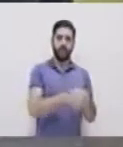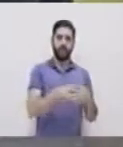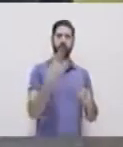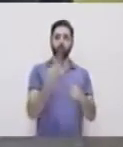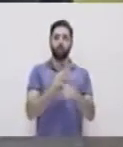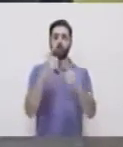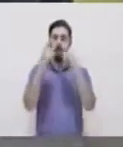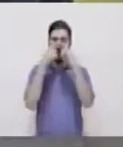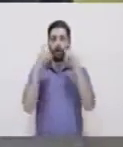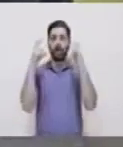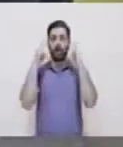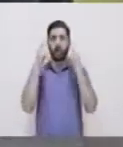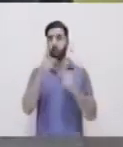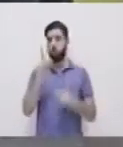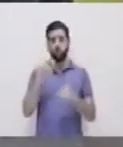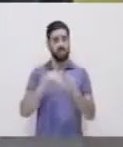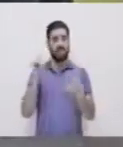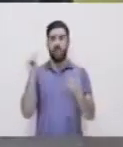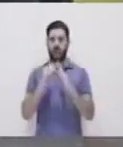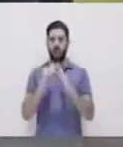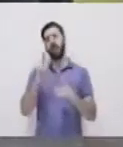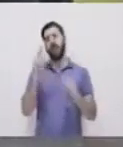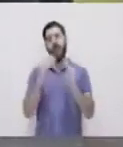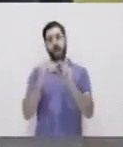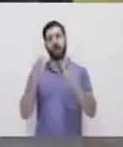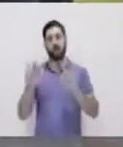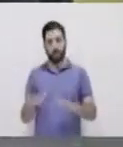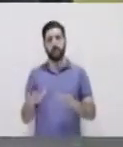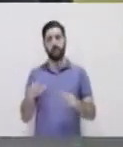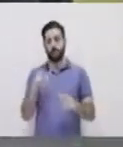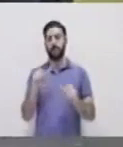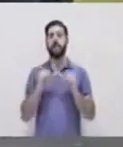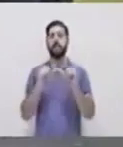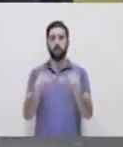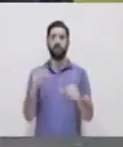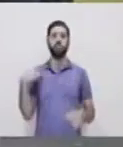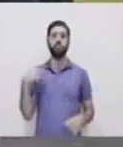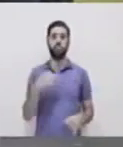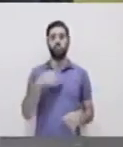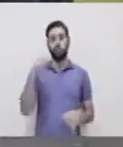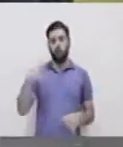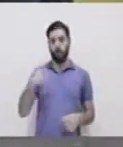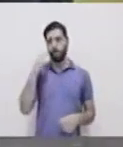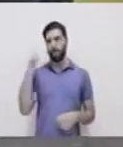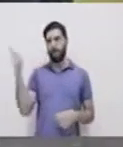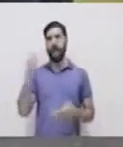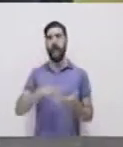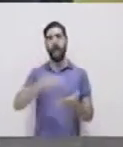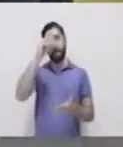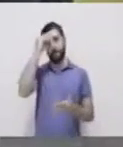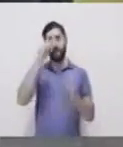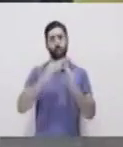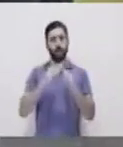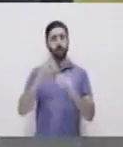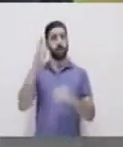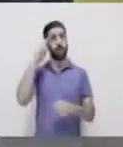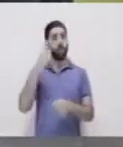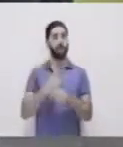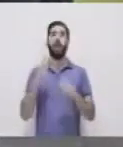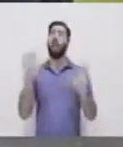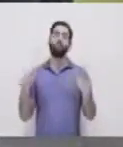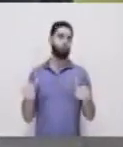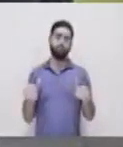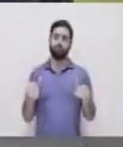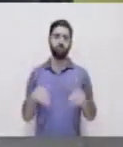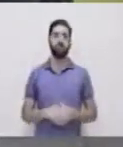constantemente, utilicen su mascarilla y si no tienen necesidad de salir de casa, no lo hagan. Ya seguimos con más de su programa Aprendo en Casa